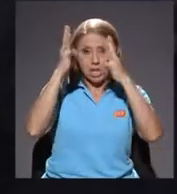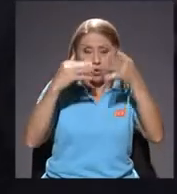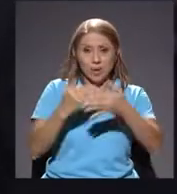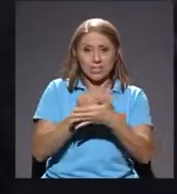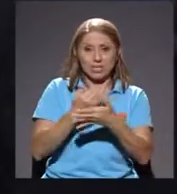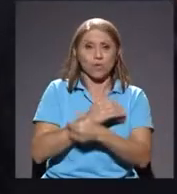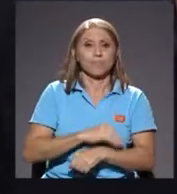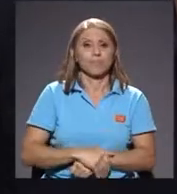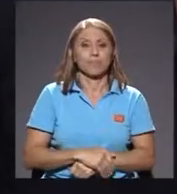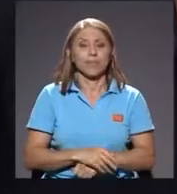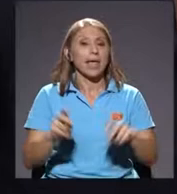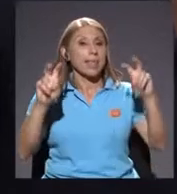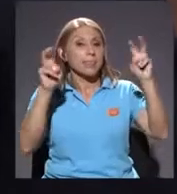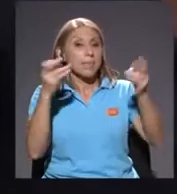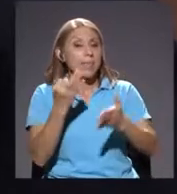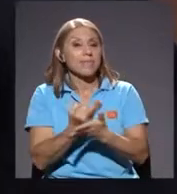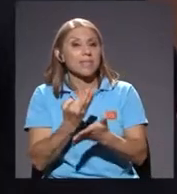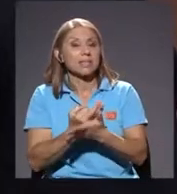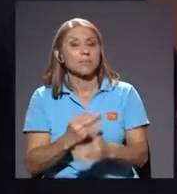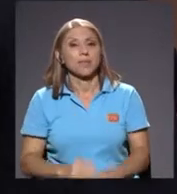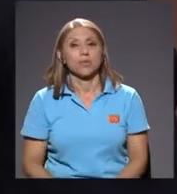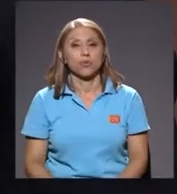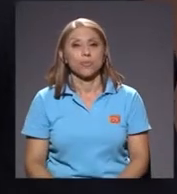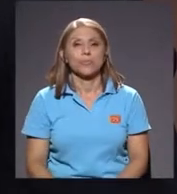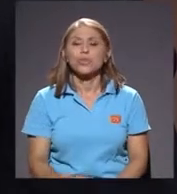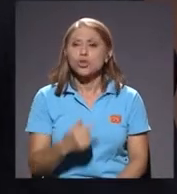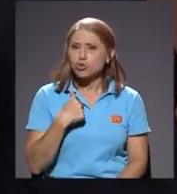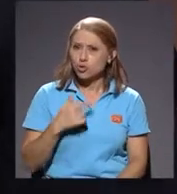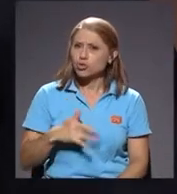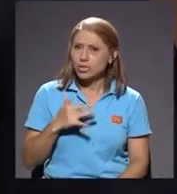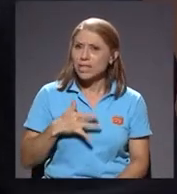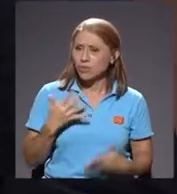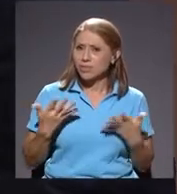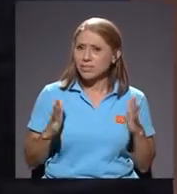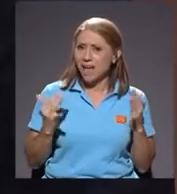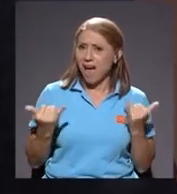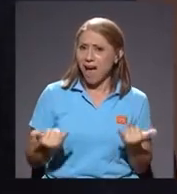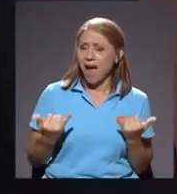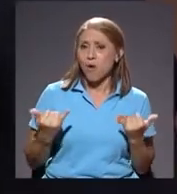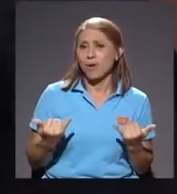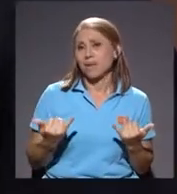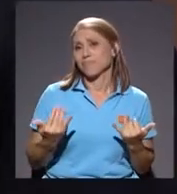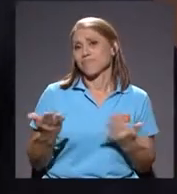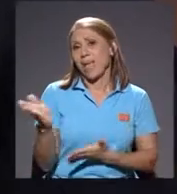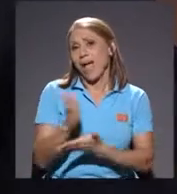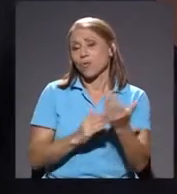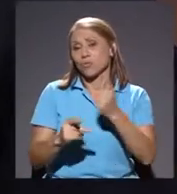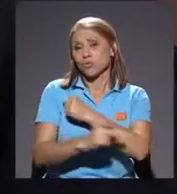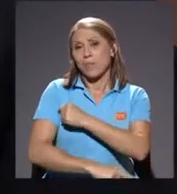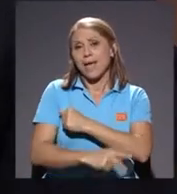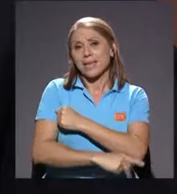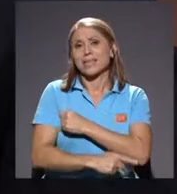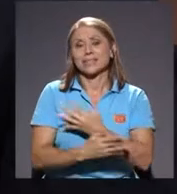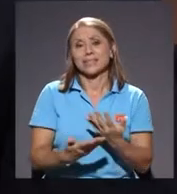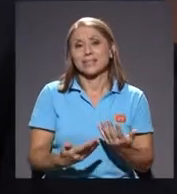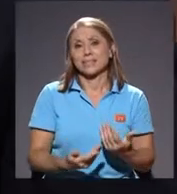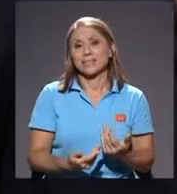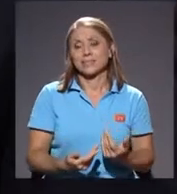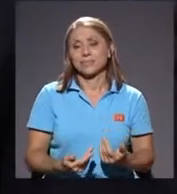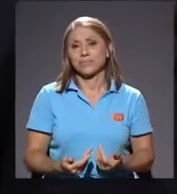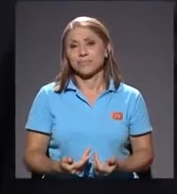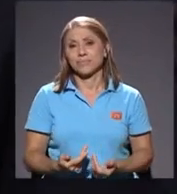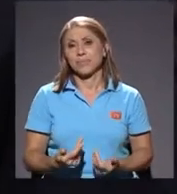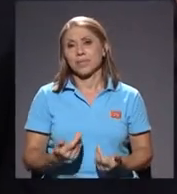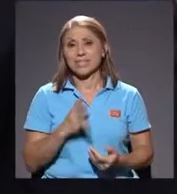mire yo siento que efectivamente y ahora se está hablando por ejemplo en algunos países dice que es un tema muy